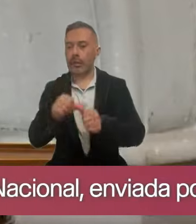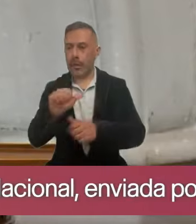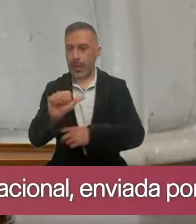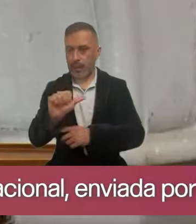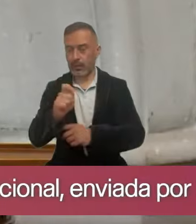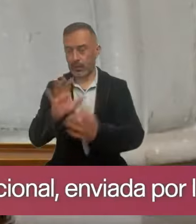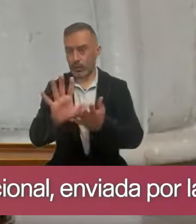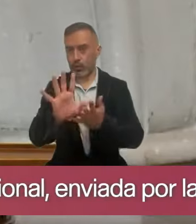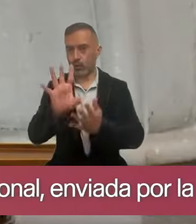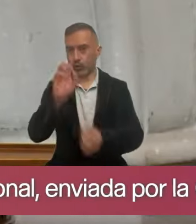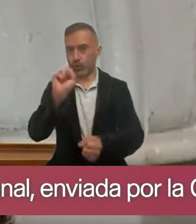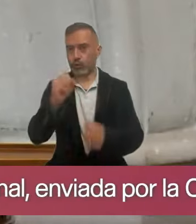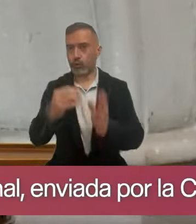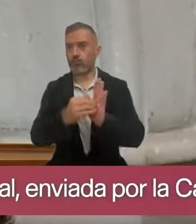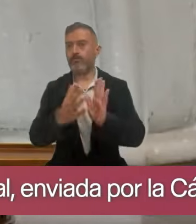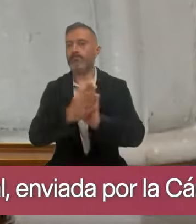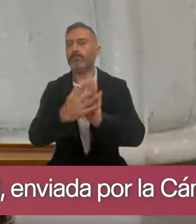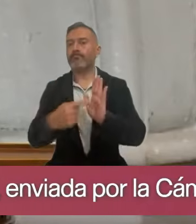Constitución.